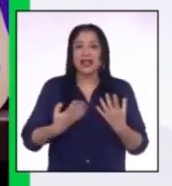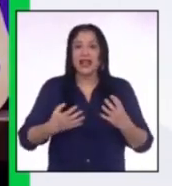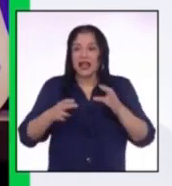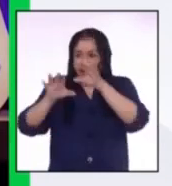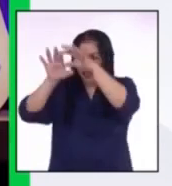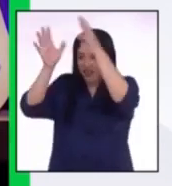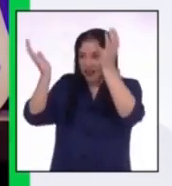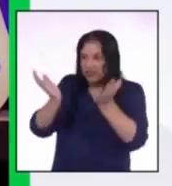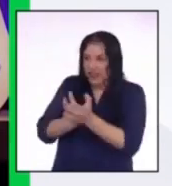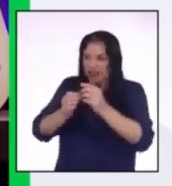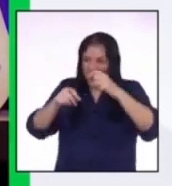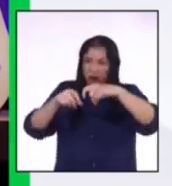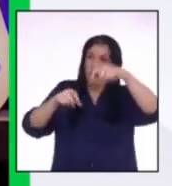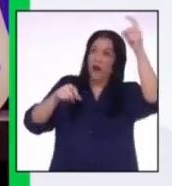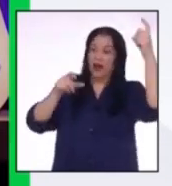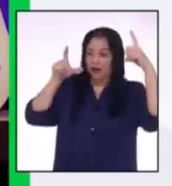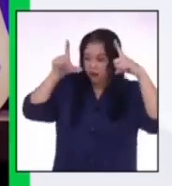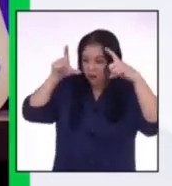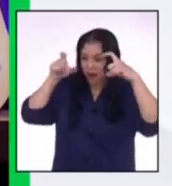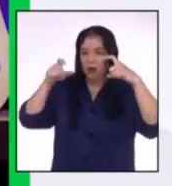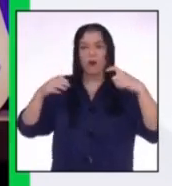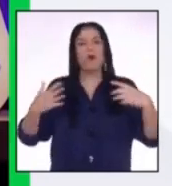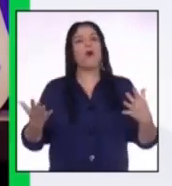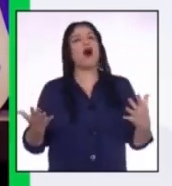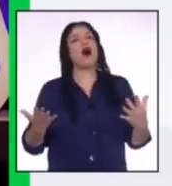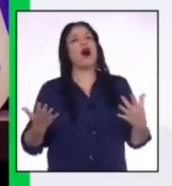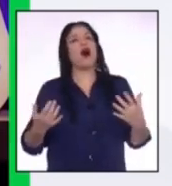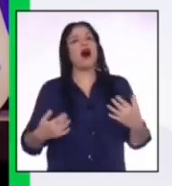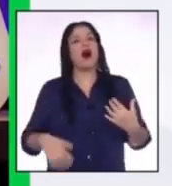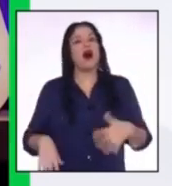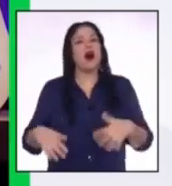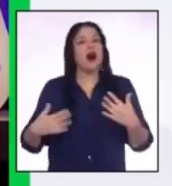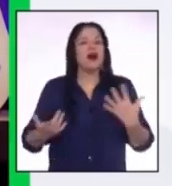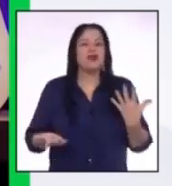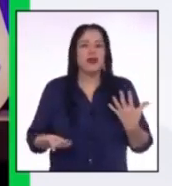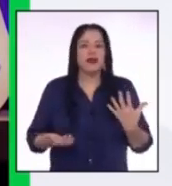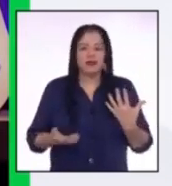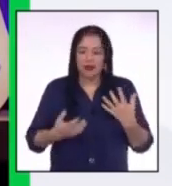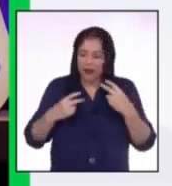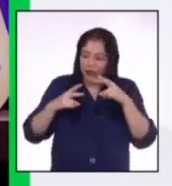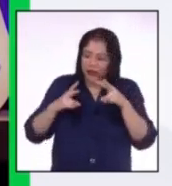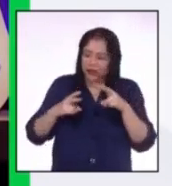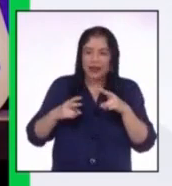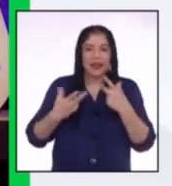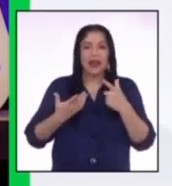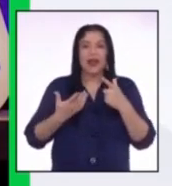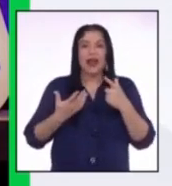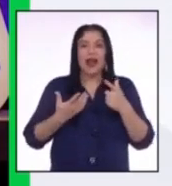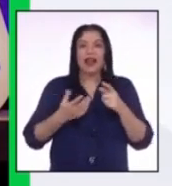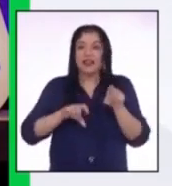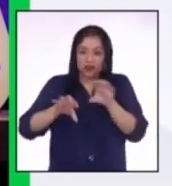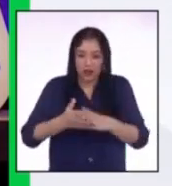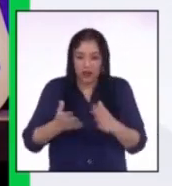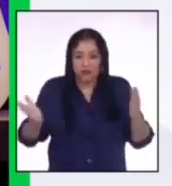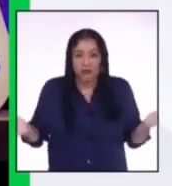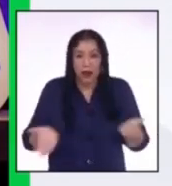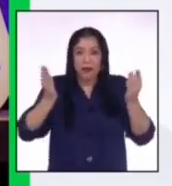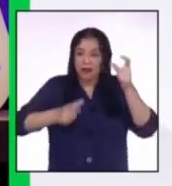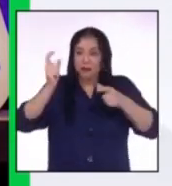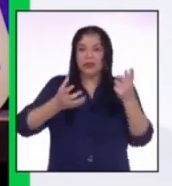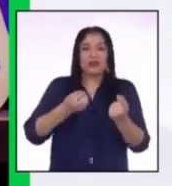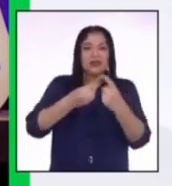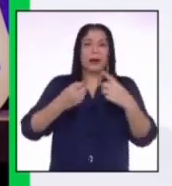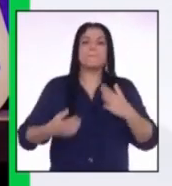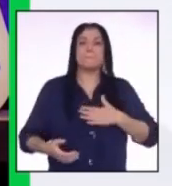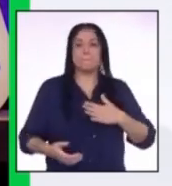de la tierra desde el espacio y fue uno de los iconos para crear un movimiento ambiental en el mundo mi suegro es